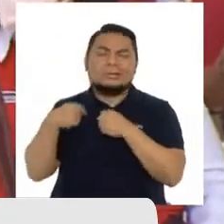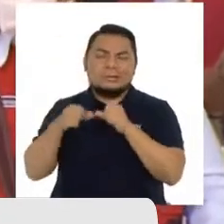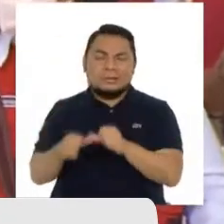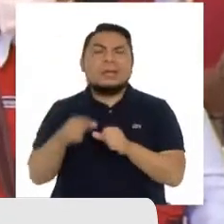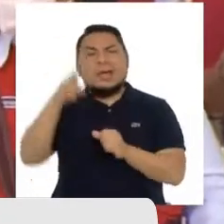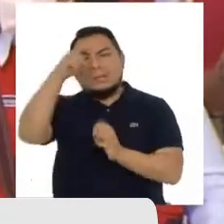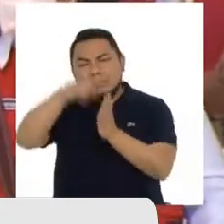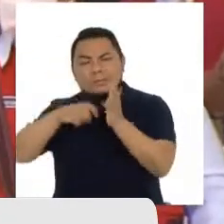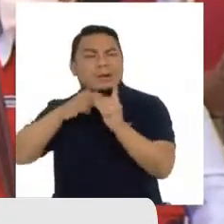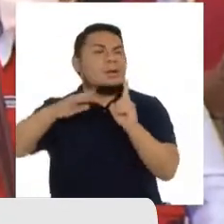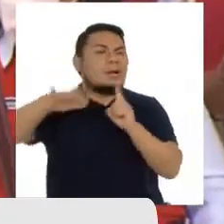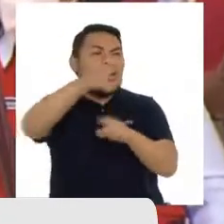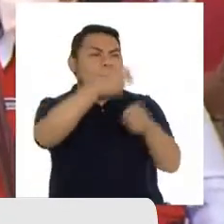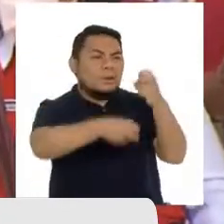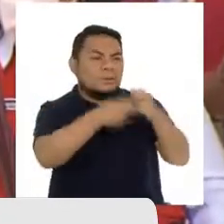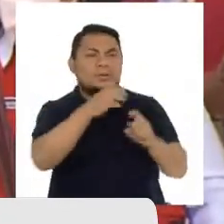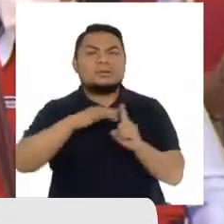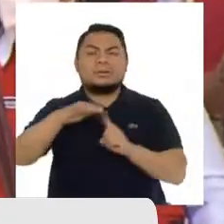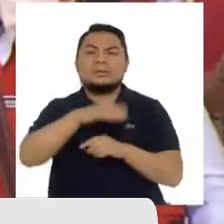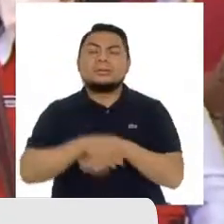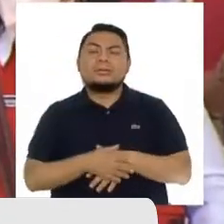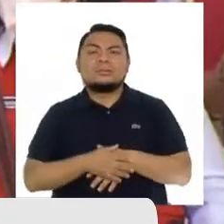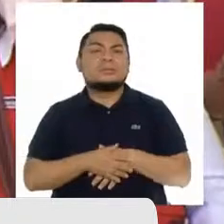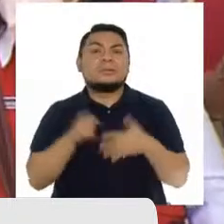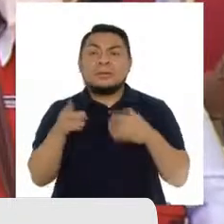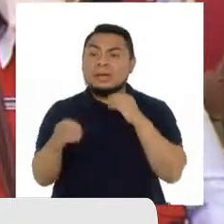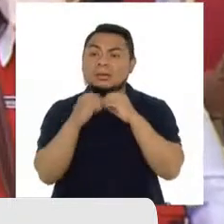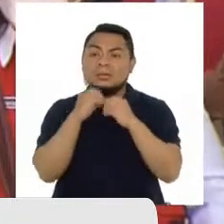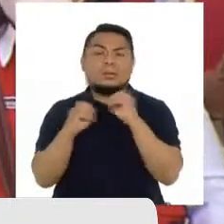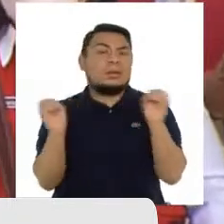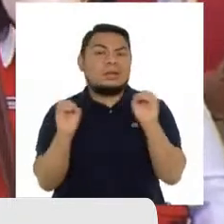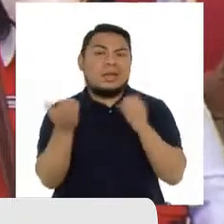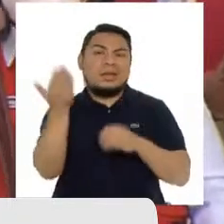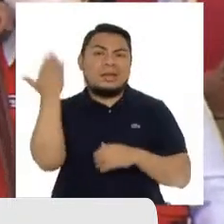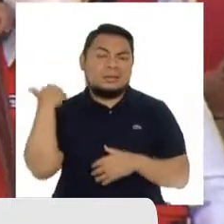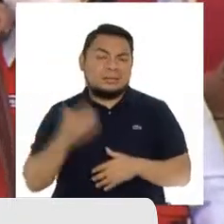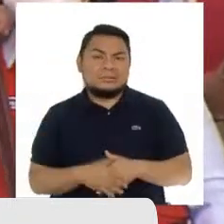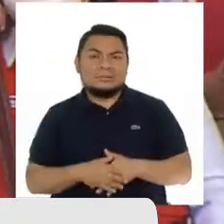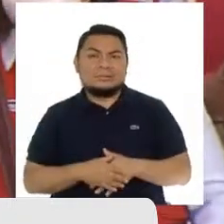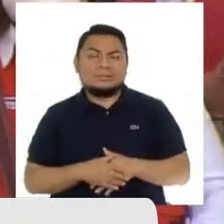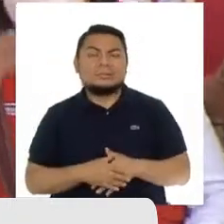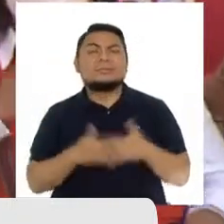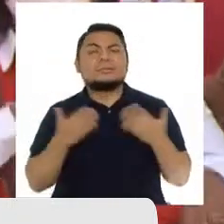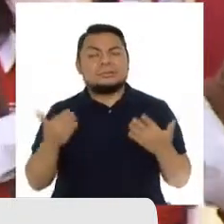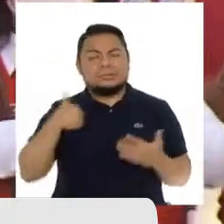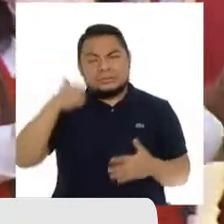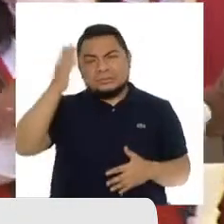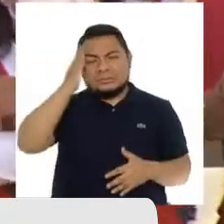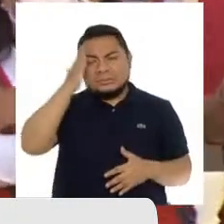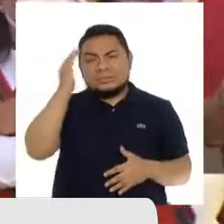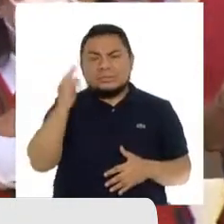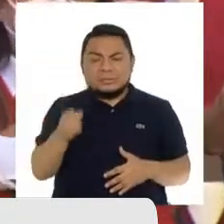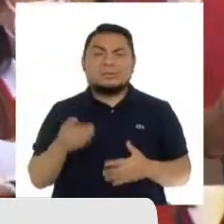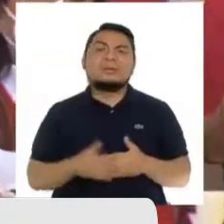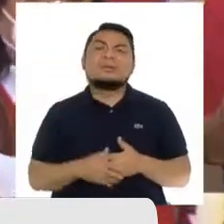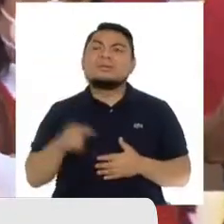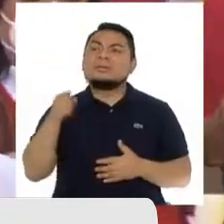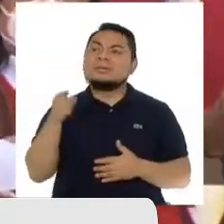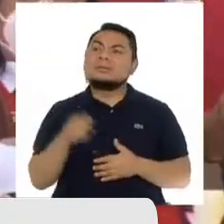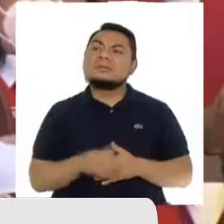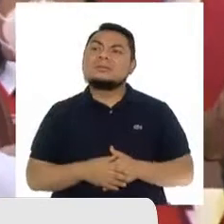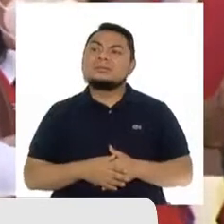medioambientales sin que hayan sido resueltos anteriormente dicen que han sido extingue es